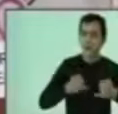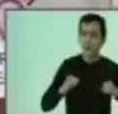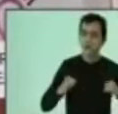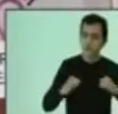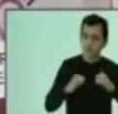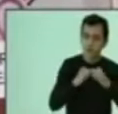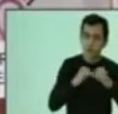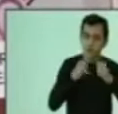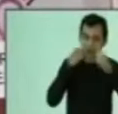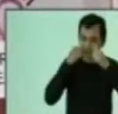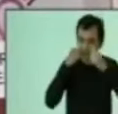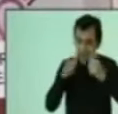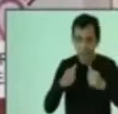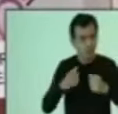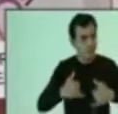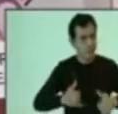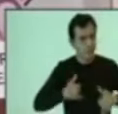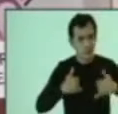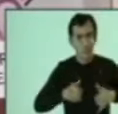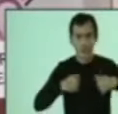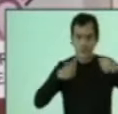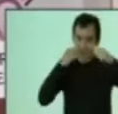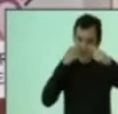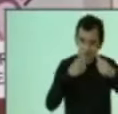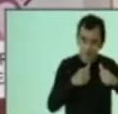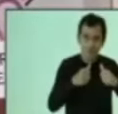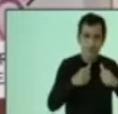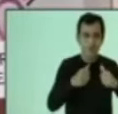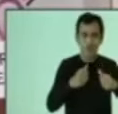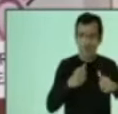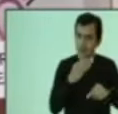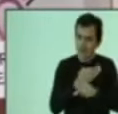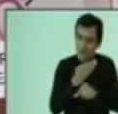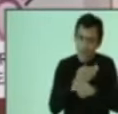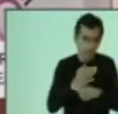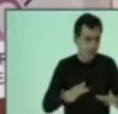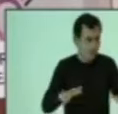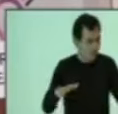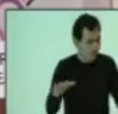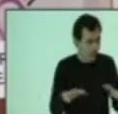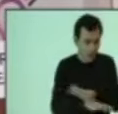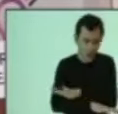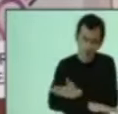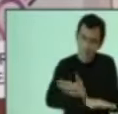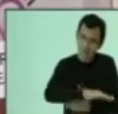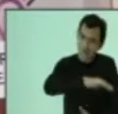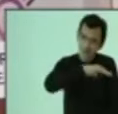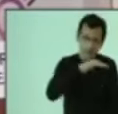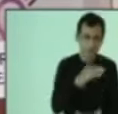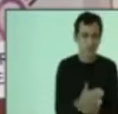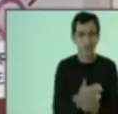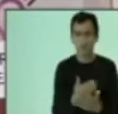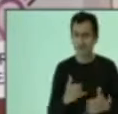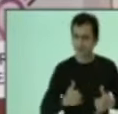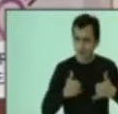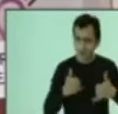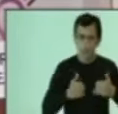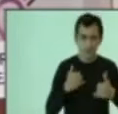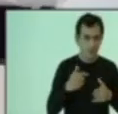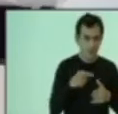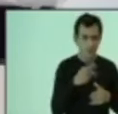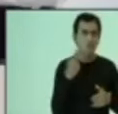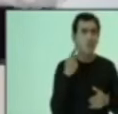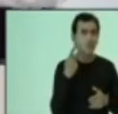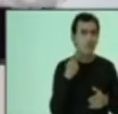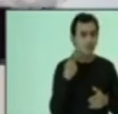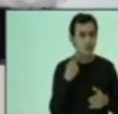la juventud, porque creemos que es tiempo del cambio y que necesitamos participar y que como jóvenes tenemos que orientar la nueva política